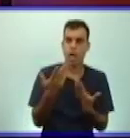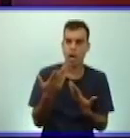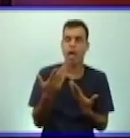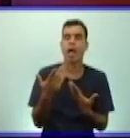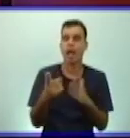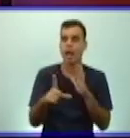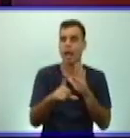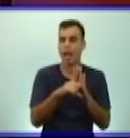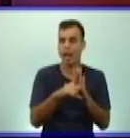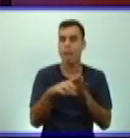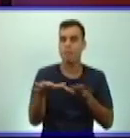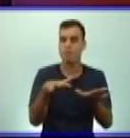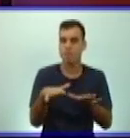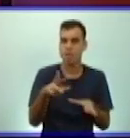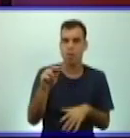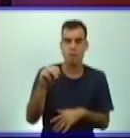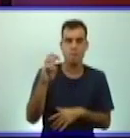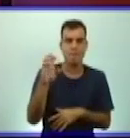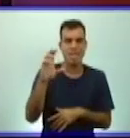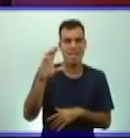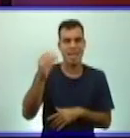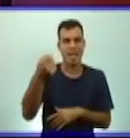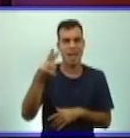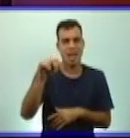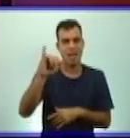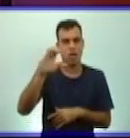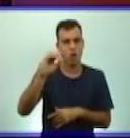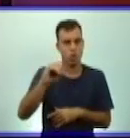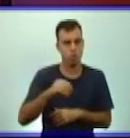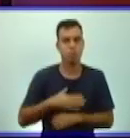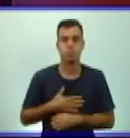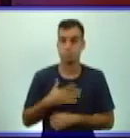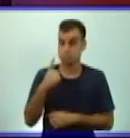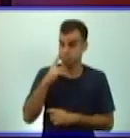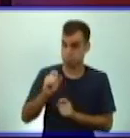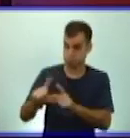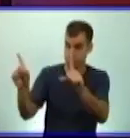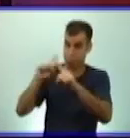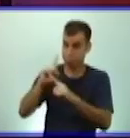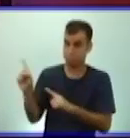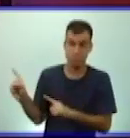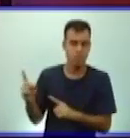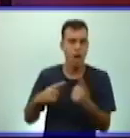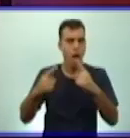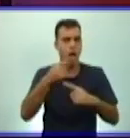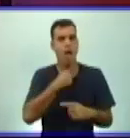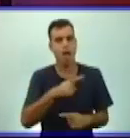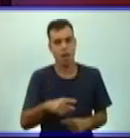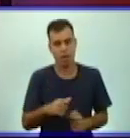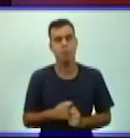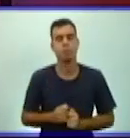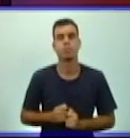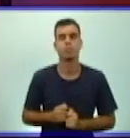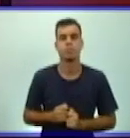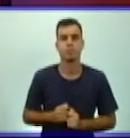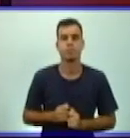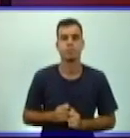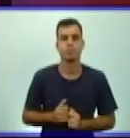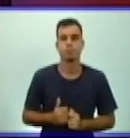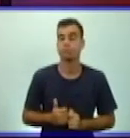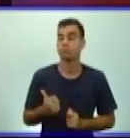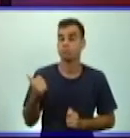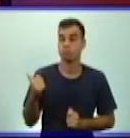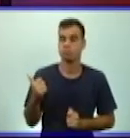movimiento mecánico. Veamos en la siguiente diapositiva algunos de estos ejemplos y de la cual vamos entonces a establecer